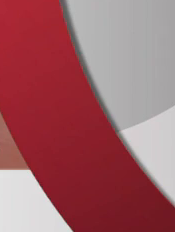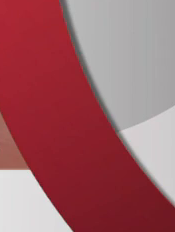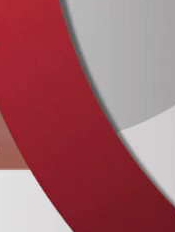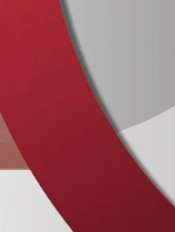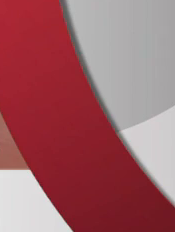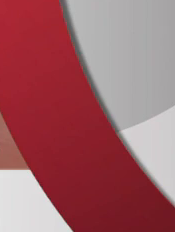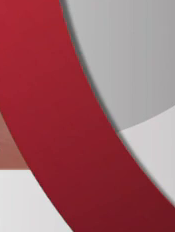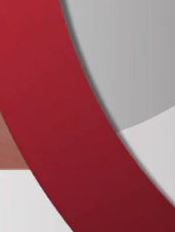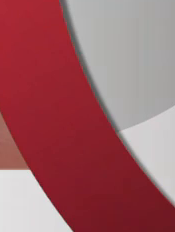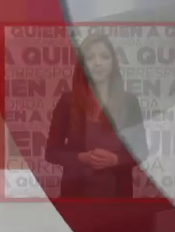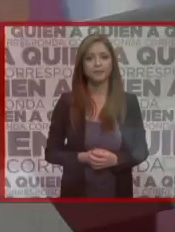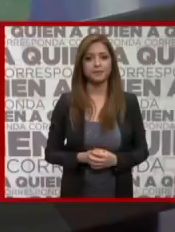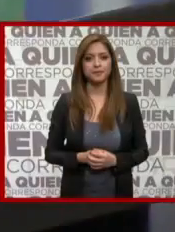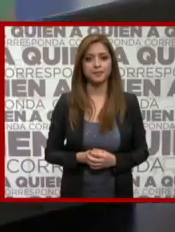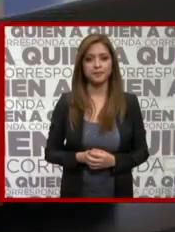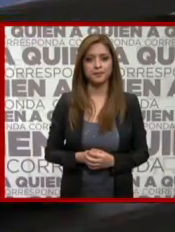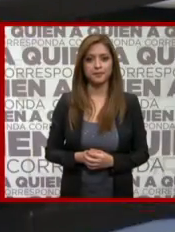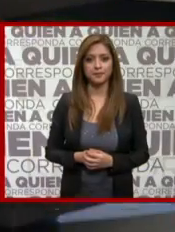5166-2313.